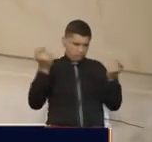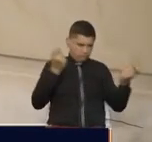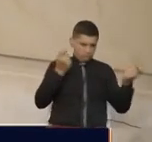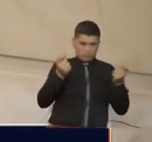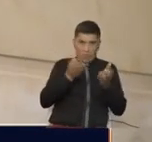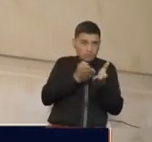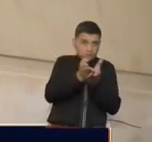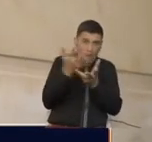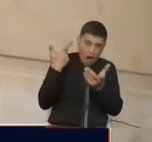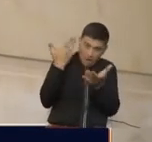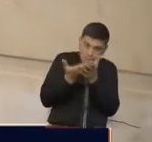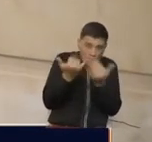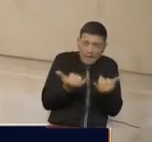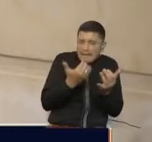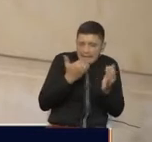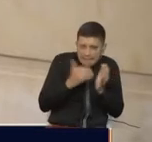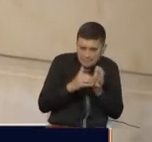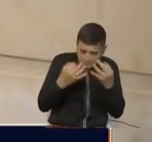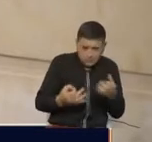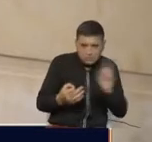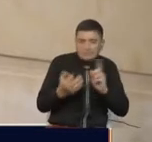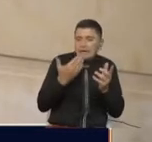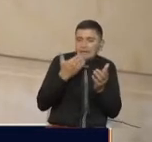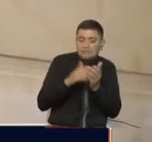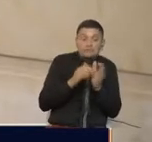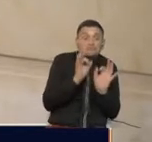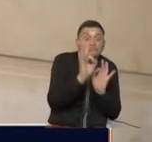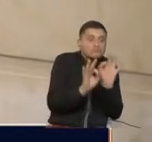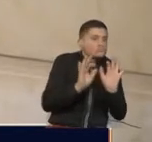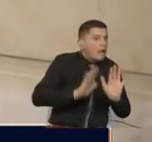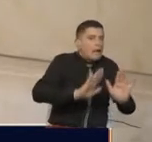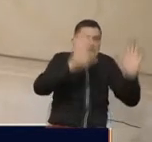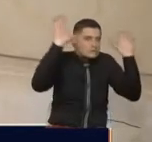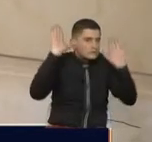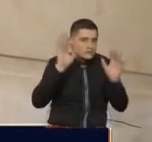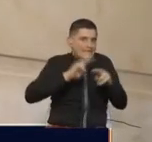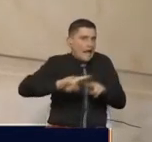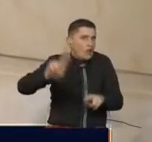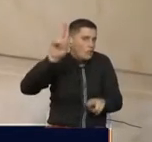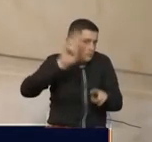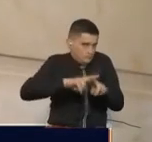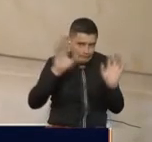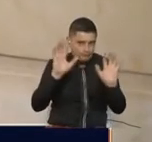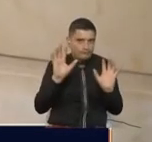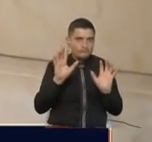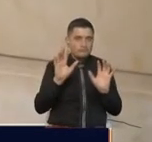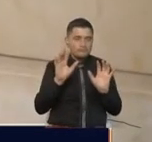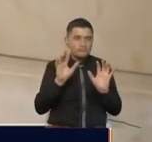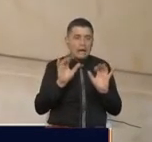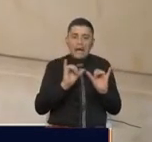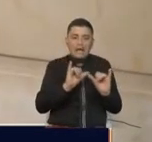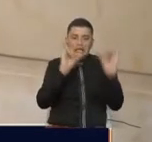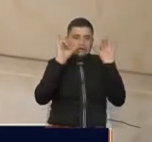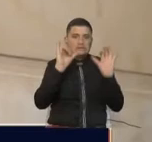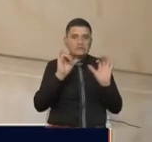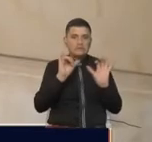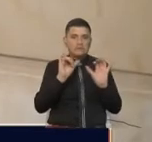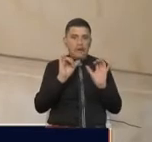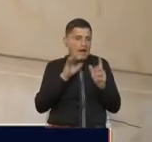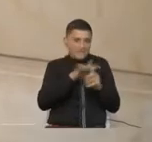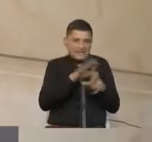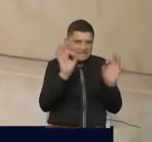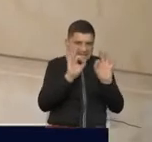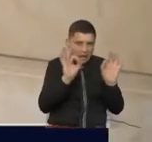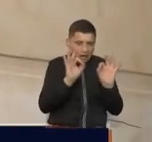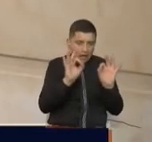momento, si bien hubiese estado en el estado natural en que la encontraron los indígenas en algún momento, no tuviese